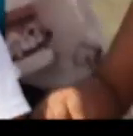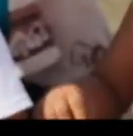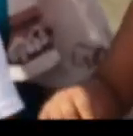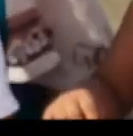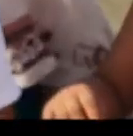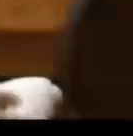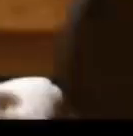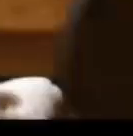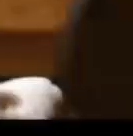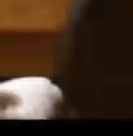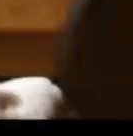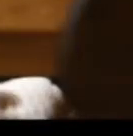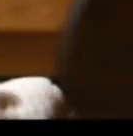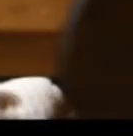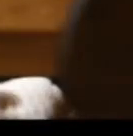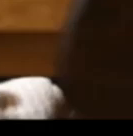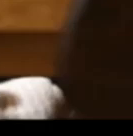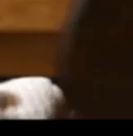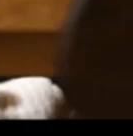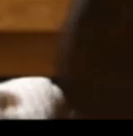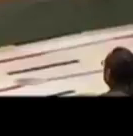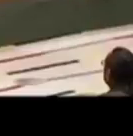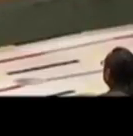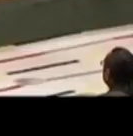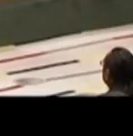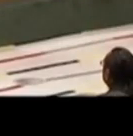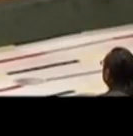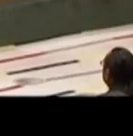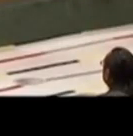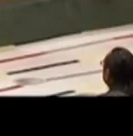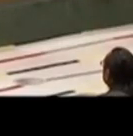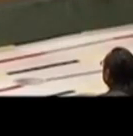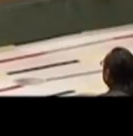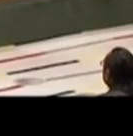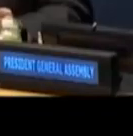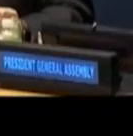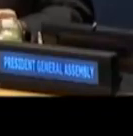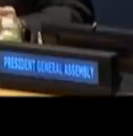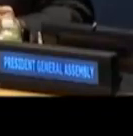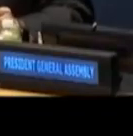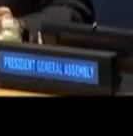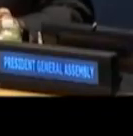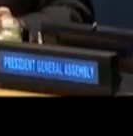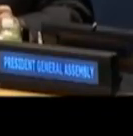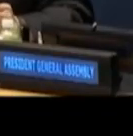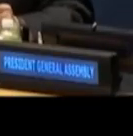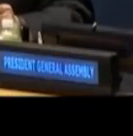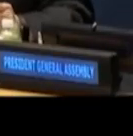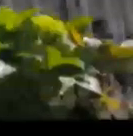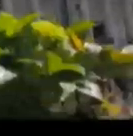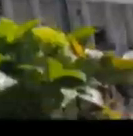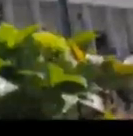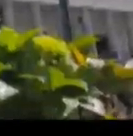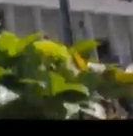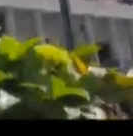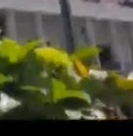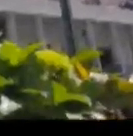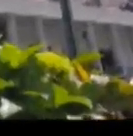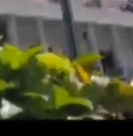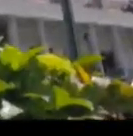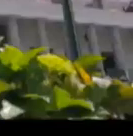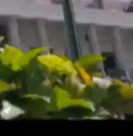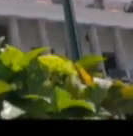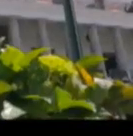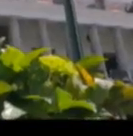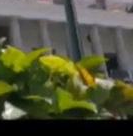orden multipolar, democrático y justo, trabajo que impulsa el G77 más China. La agenda